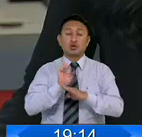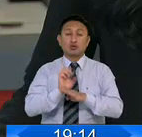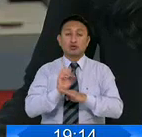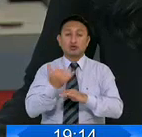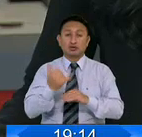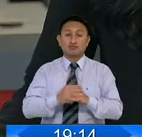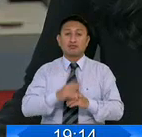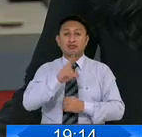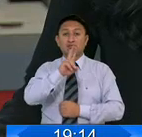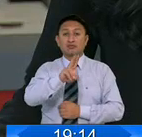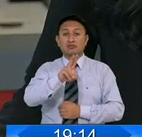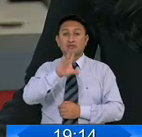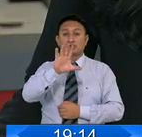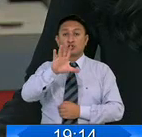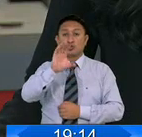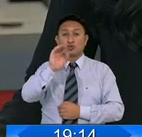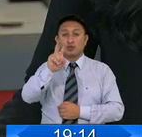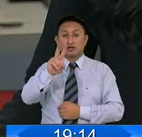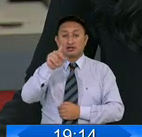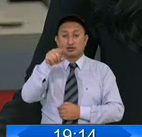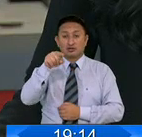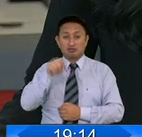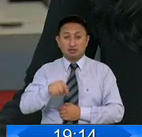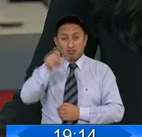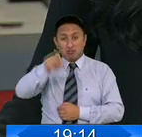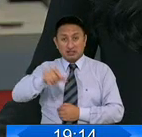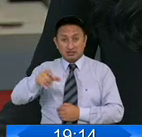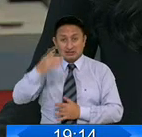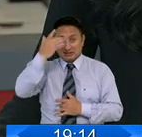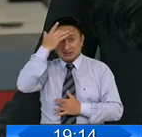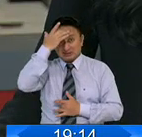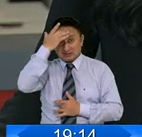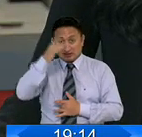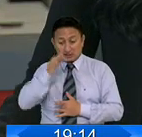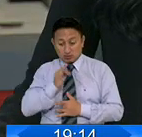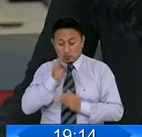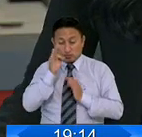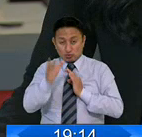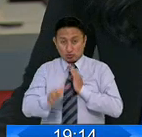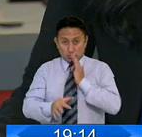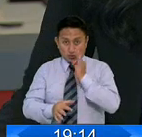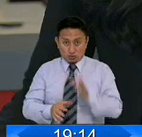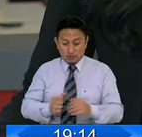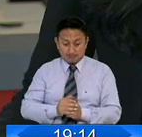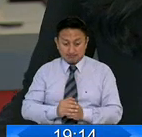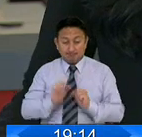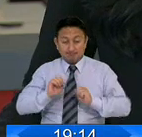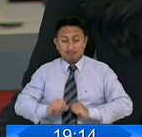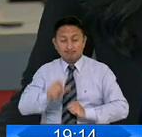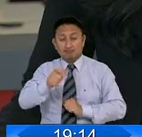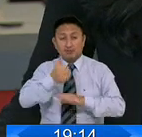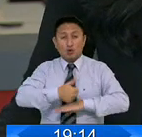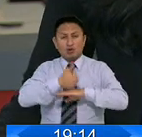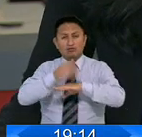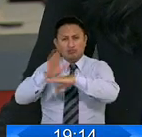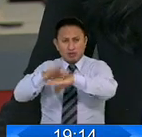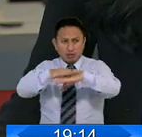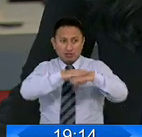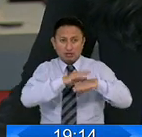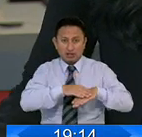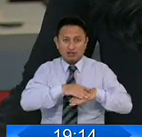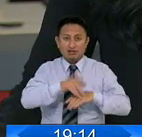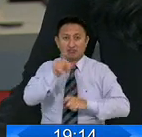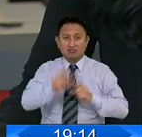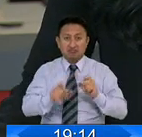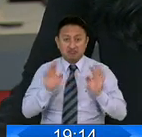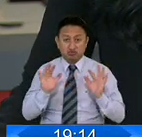de 252,000 pacientes enfermos por coronavirus. Pese a los llamados de las autoridades, las